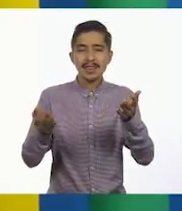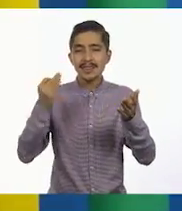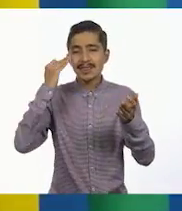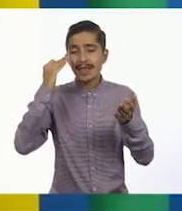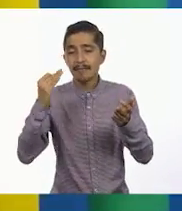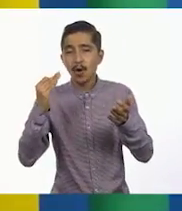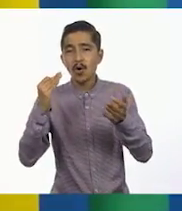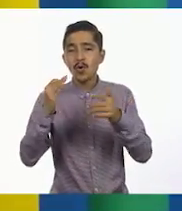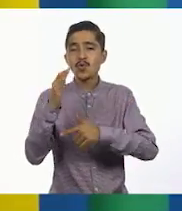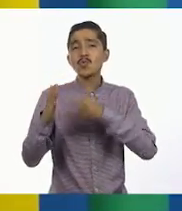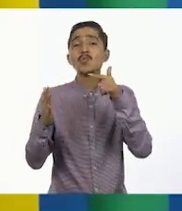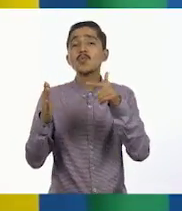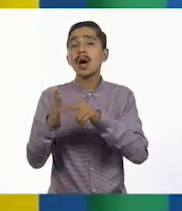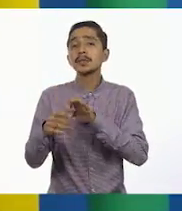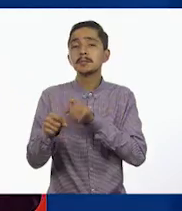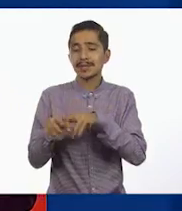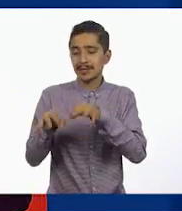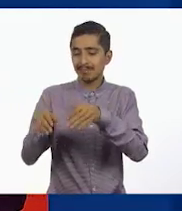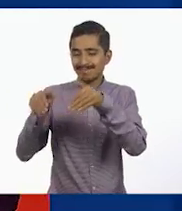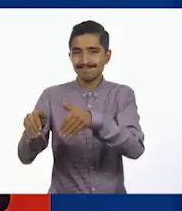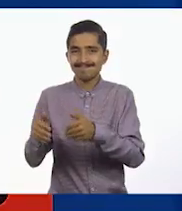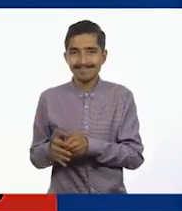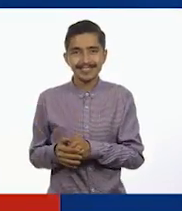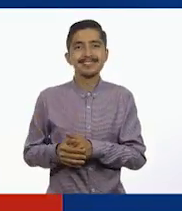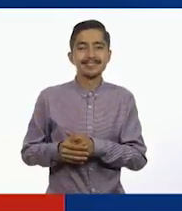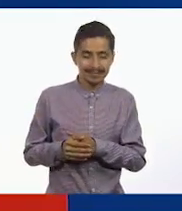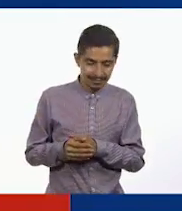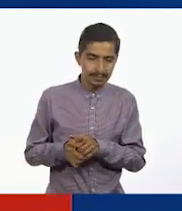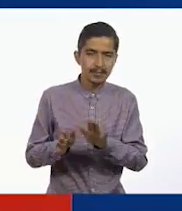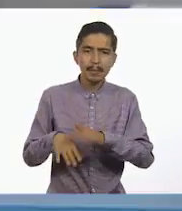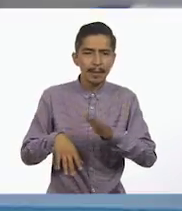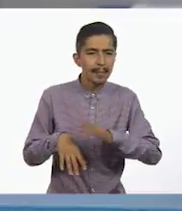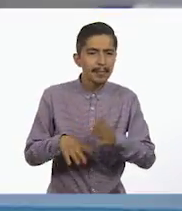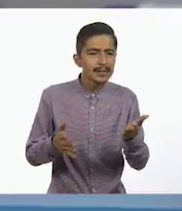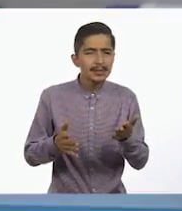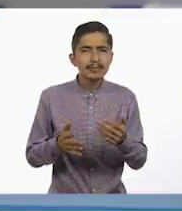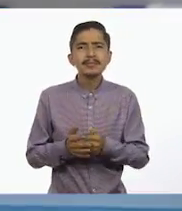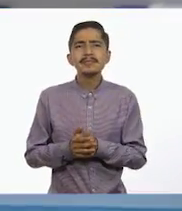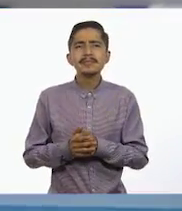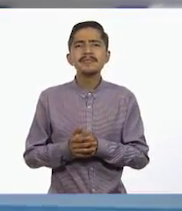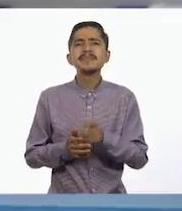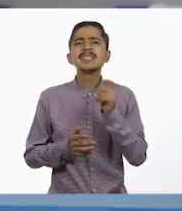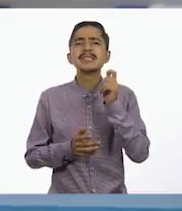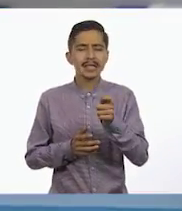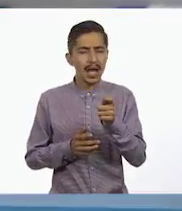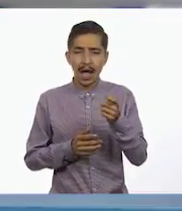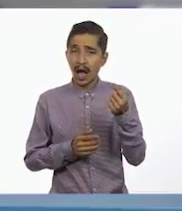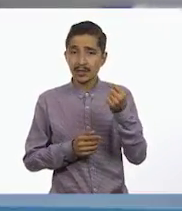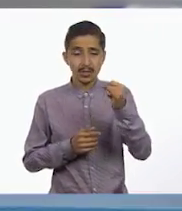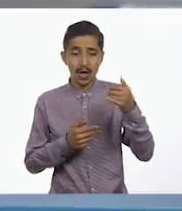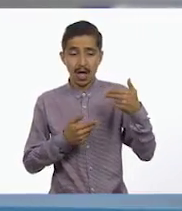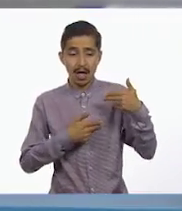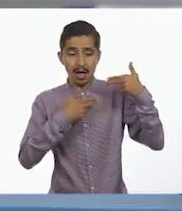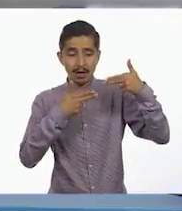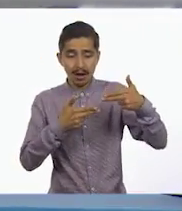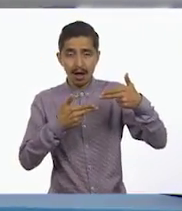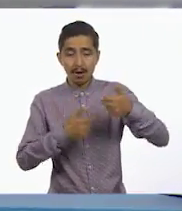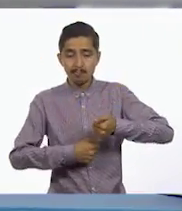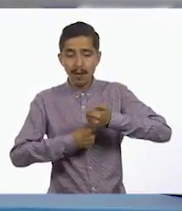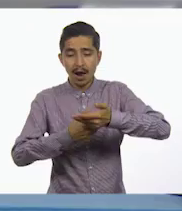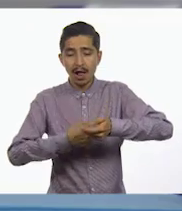un lugar determinado. ¿Vamos bien? ¿Qué más? Ah, sí, que se transmiten de generación